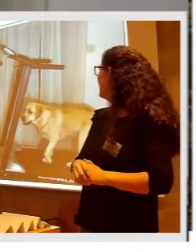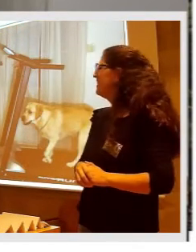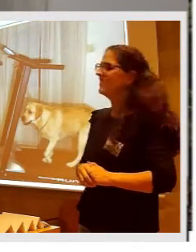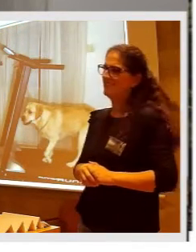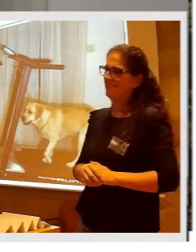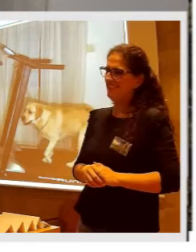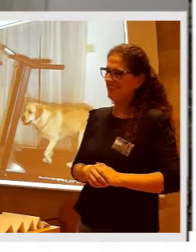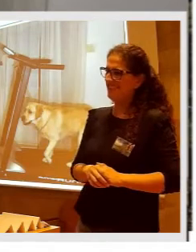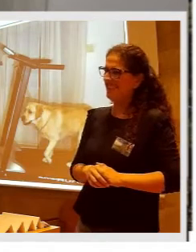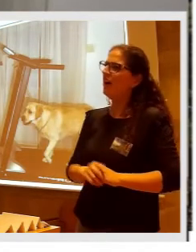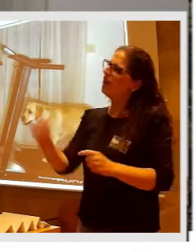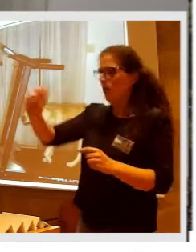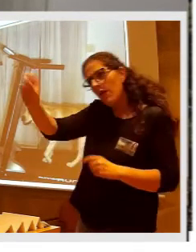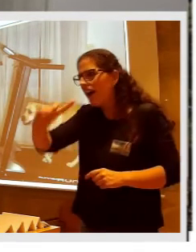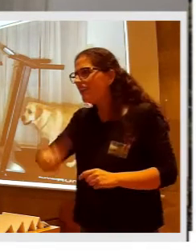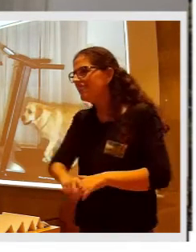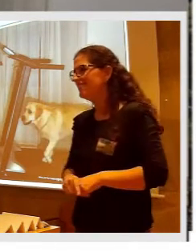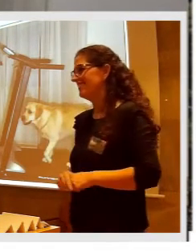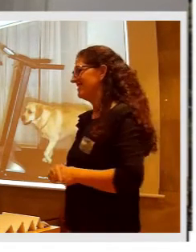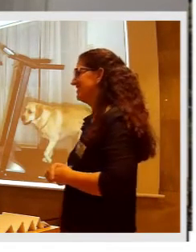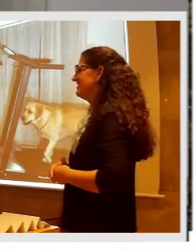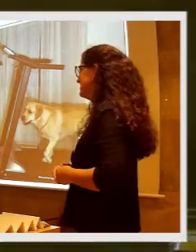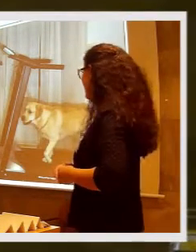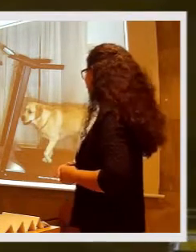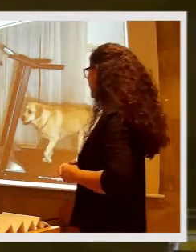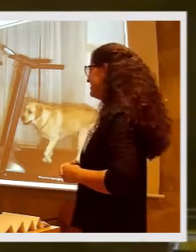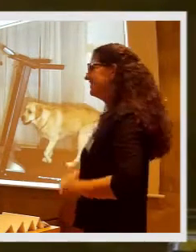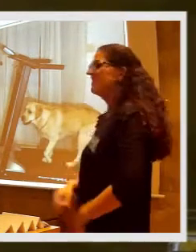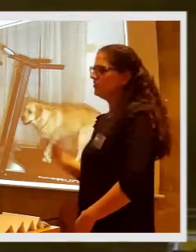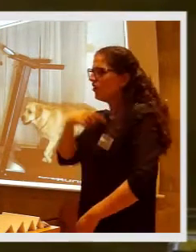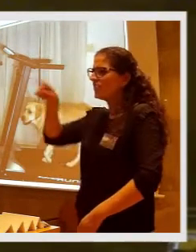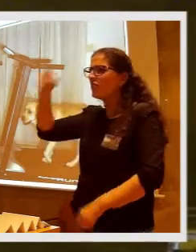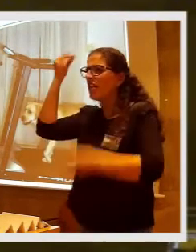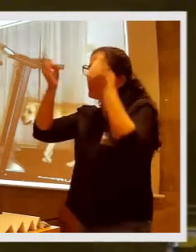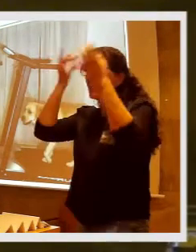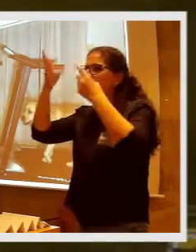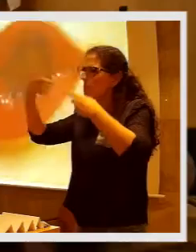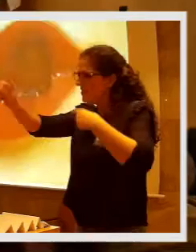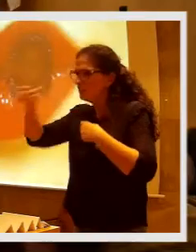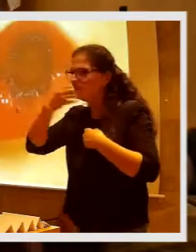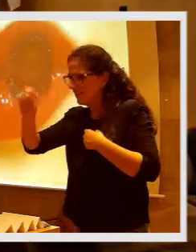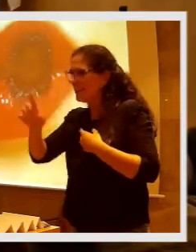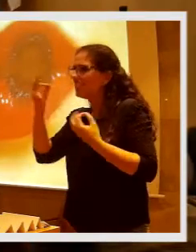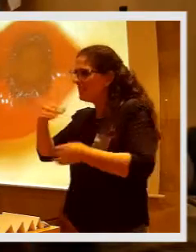esto, tampoco vale esto como pasear al perro, ¿vale? Que os conozco, ¿de acuerdo?